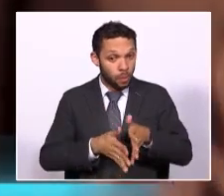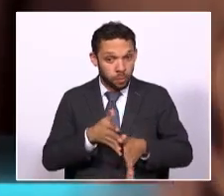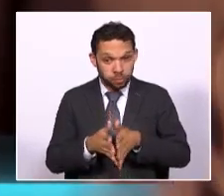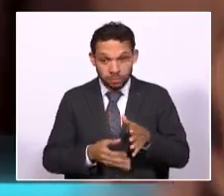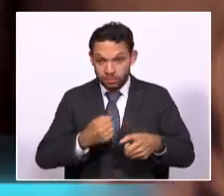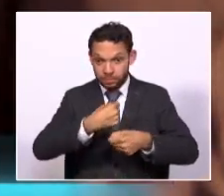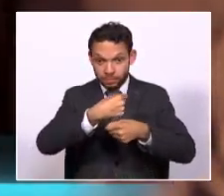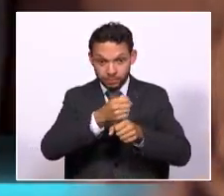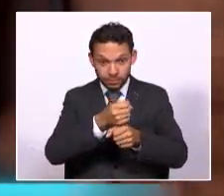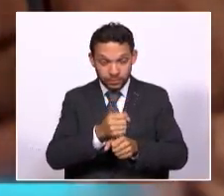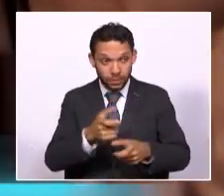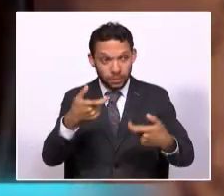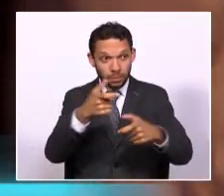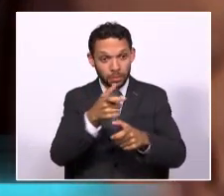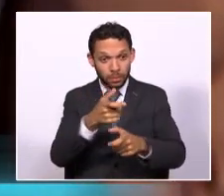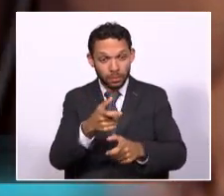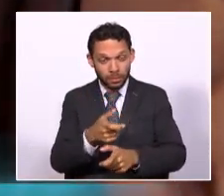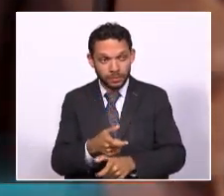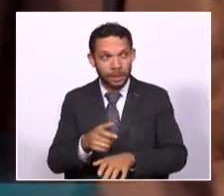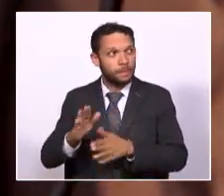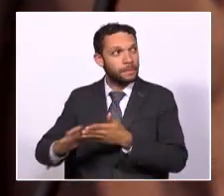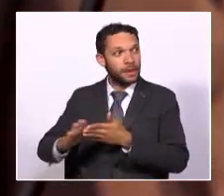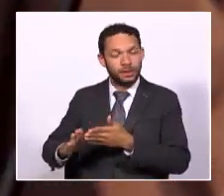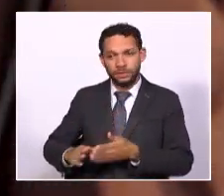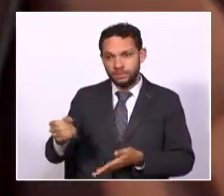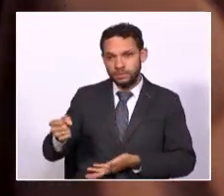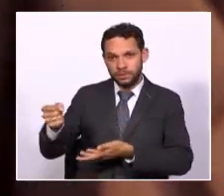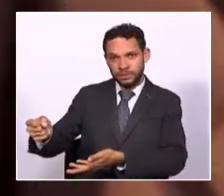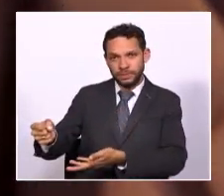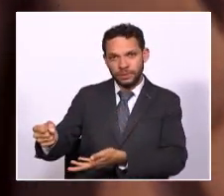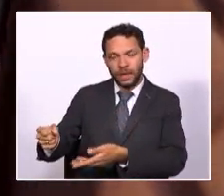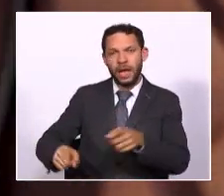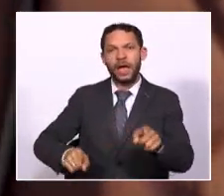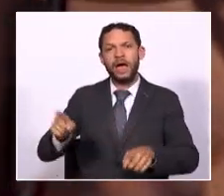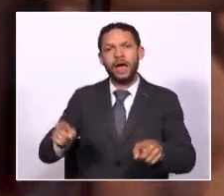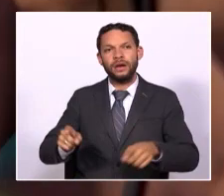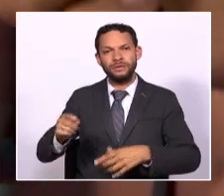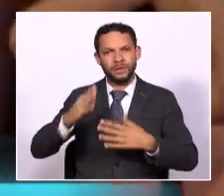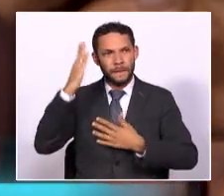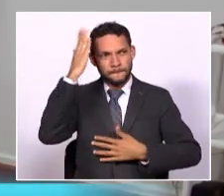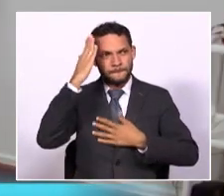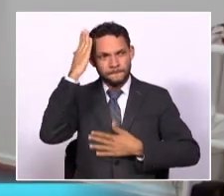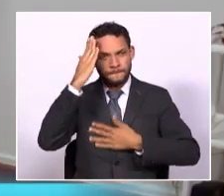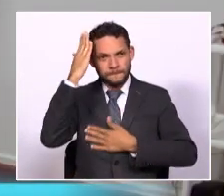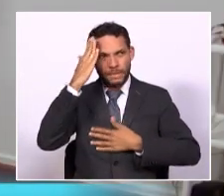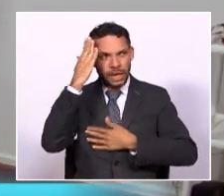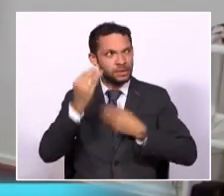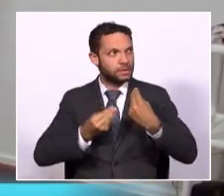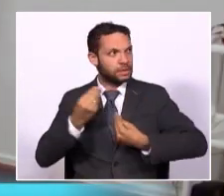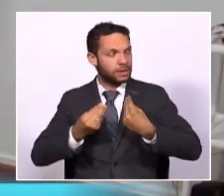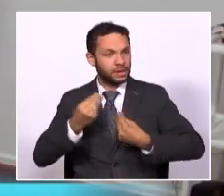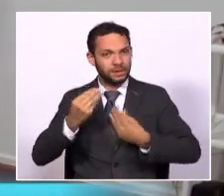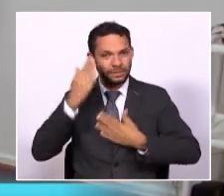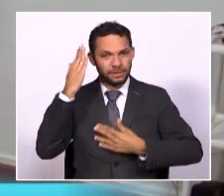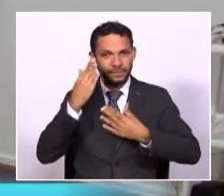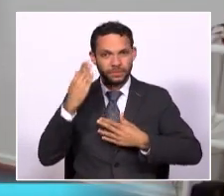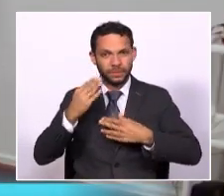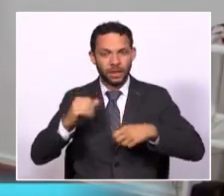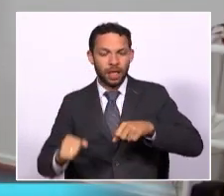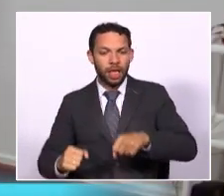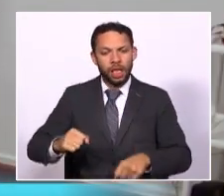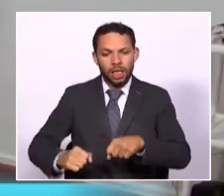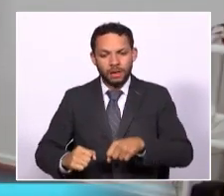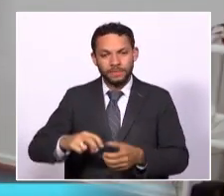por estar, déjame acá Raúl por favor, un vicio, me baño, me voy a secar y la persona empieza a hacer maromas